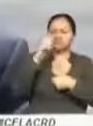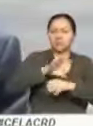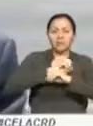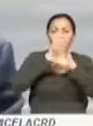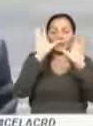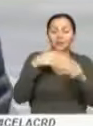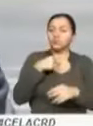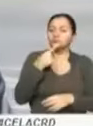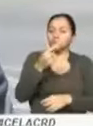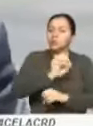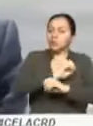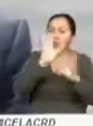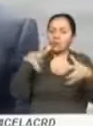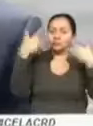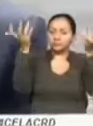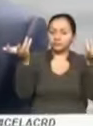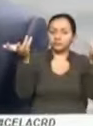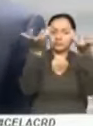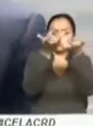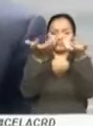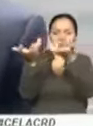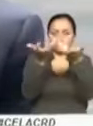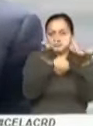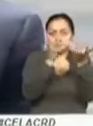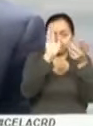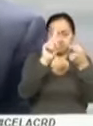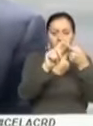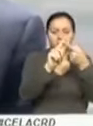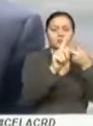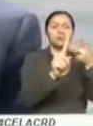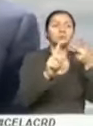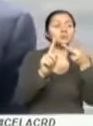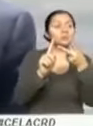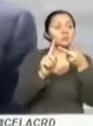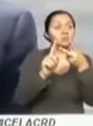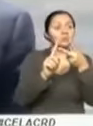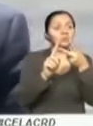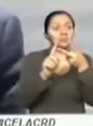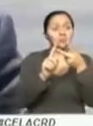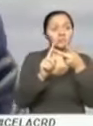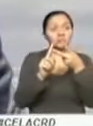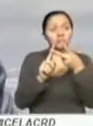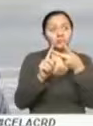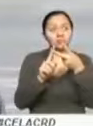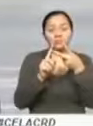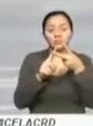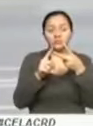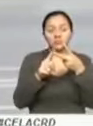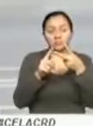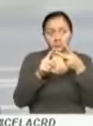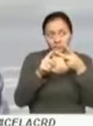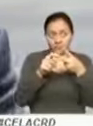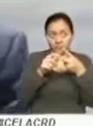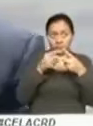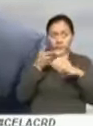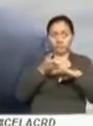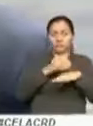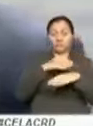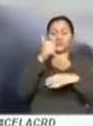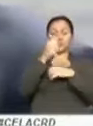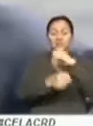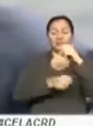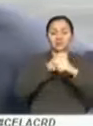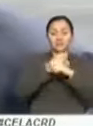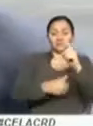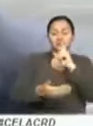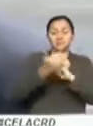la ratificaremos en esta cumbre. La integración avanzó mucho en esta década ganada, no solo para Ecuador, para América Latina. Ha sido